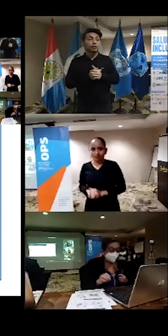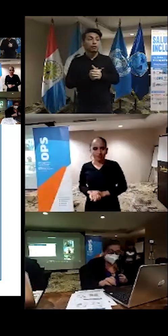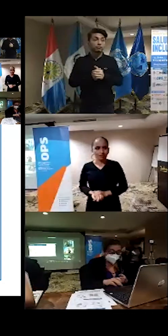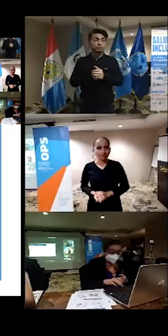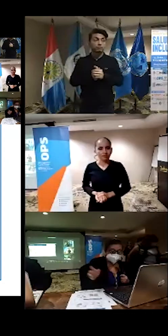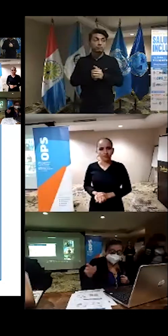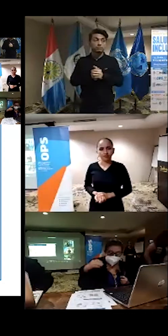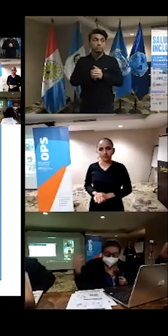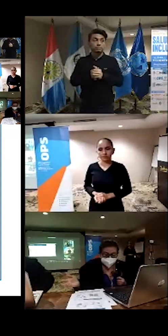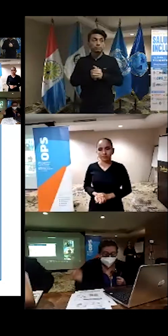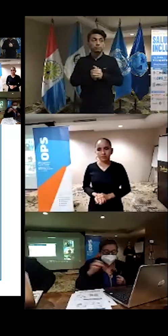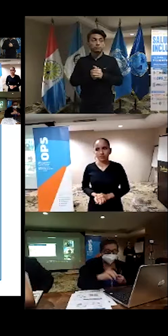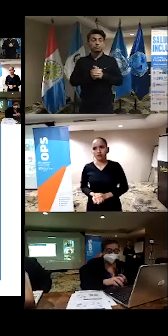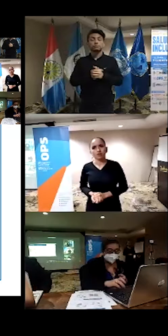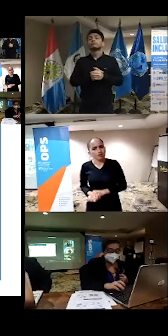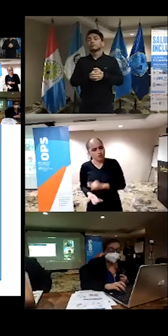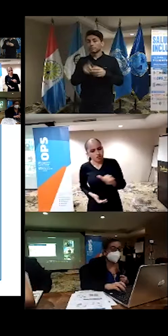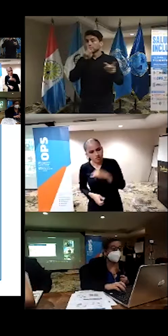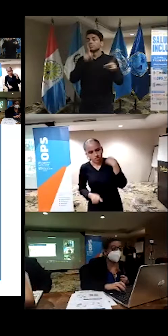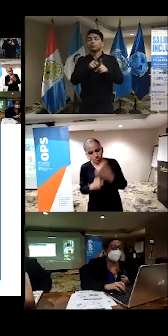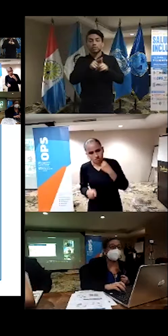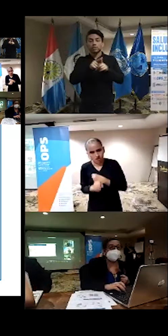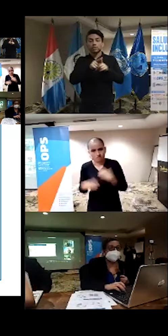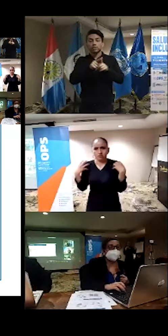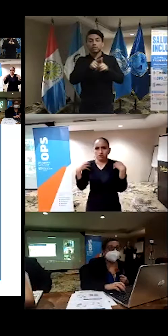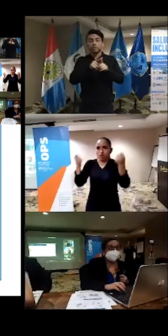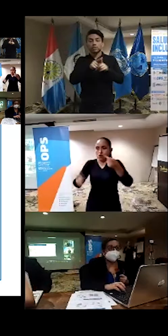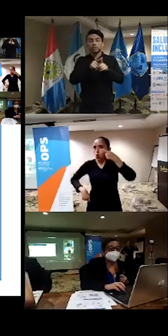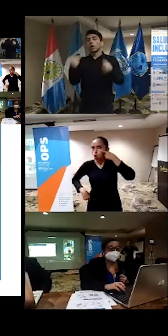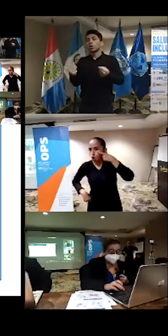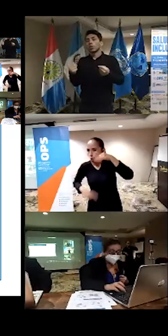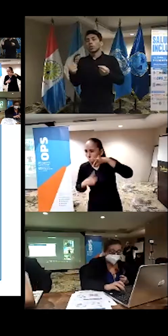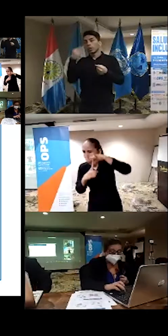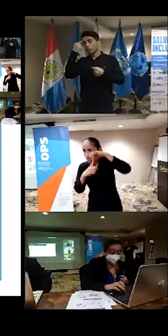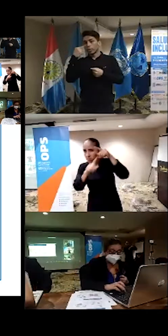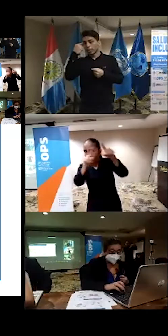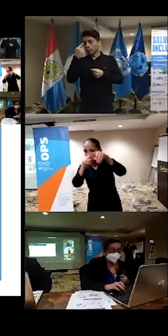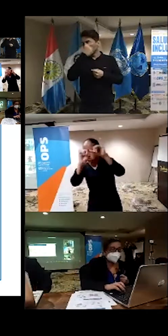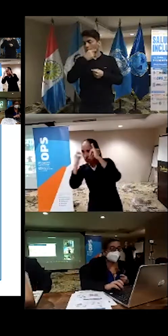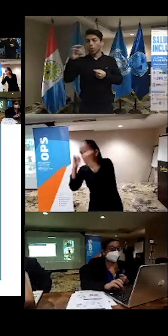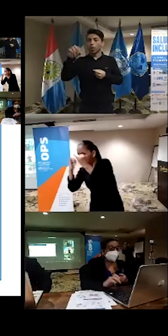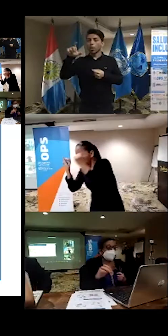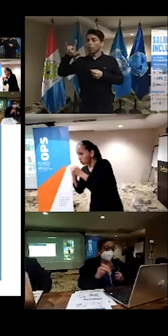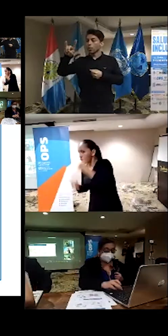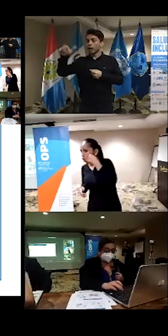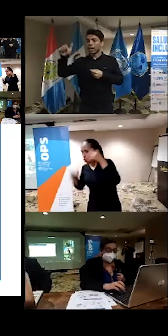como nosotros también trabajamos en salud ocular con varias entidades